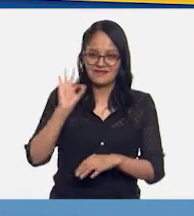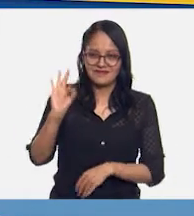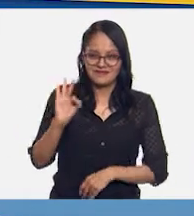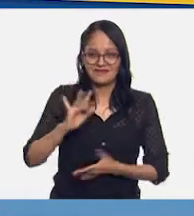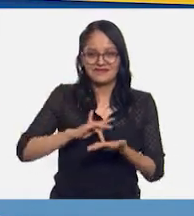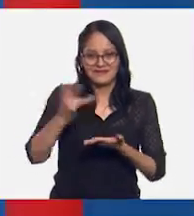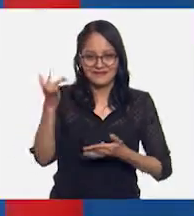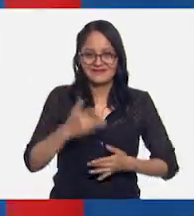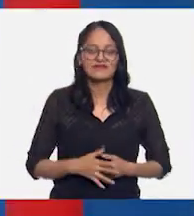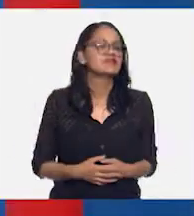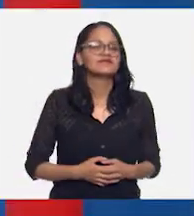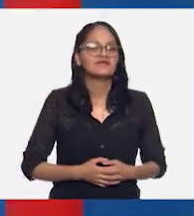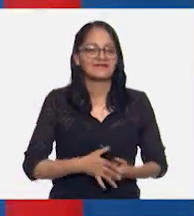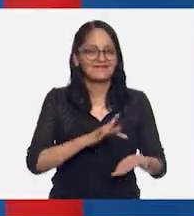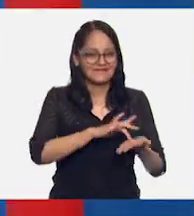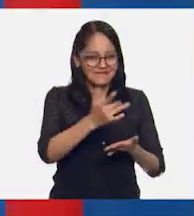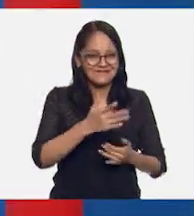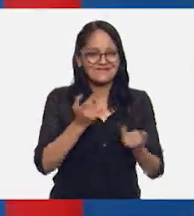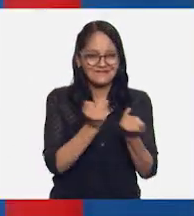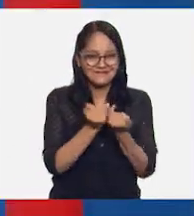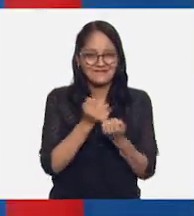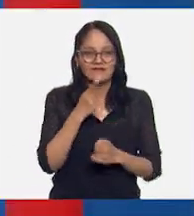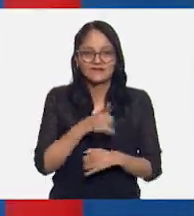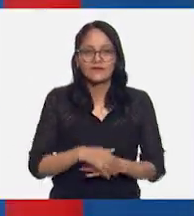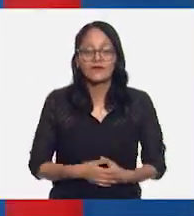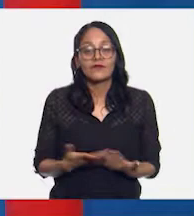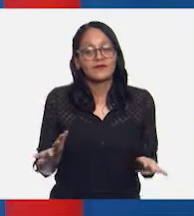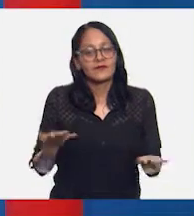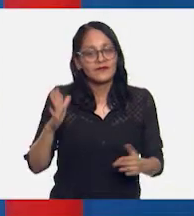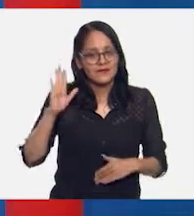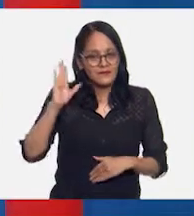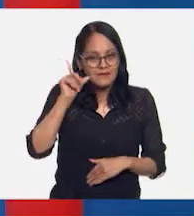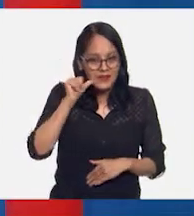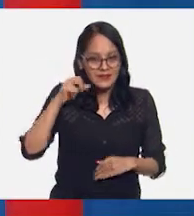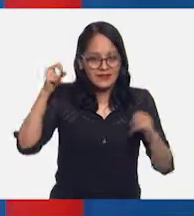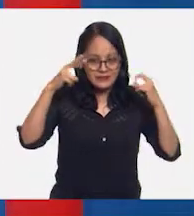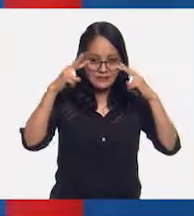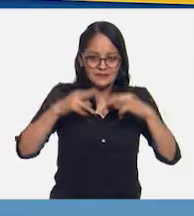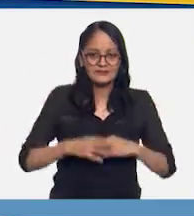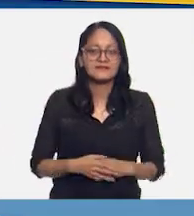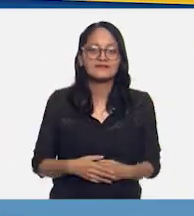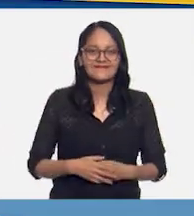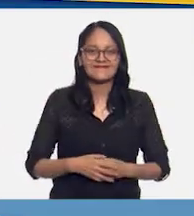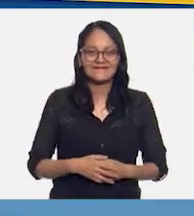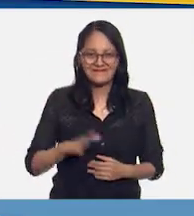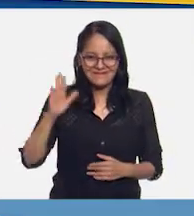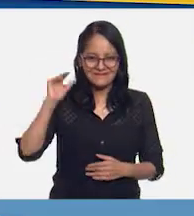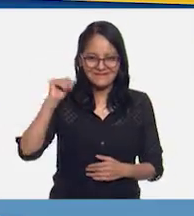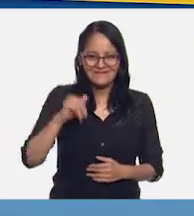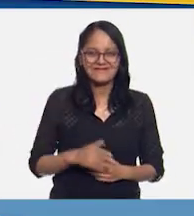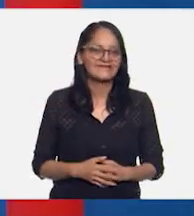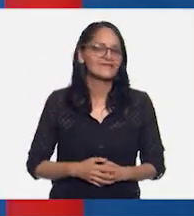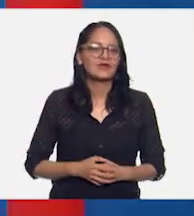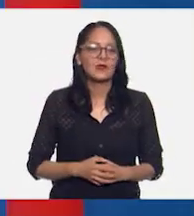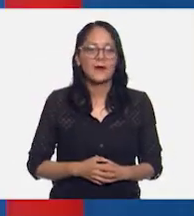gracias, María. Muchas gracias a ti, Gaby, y hasta mañana. Nos vemos muy pronto aquí. Hasta mañana.